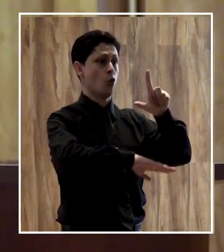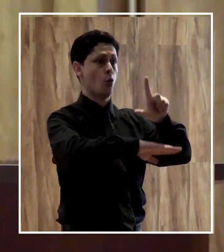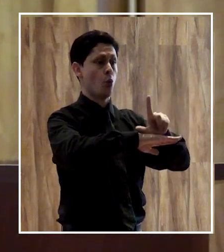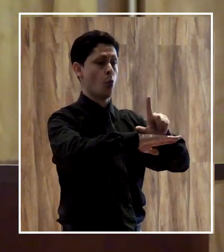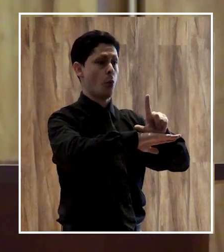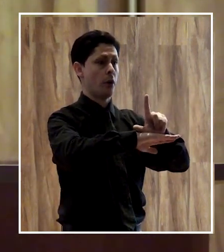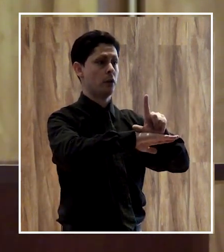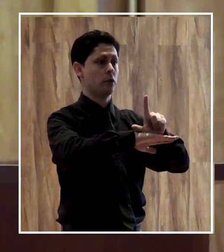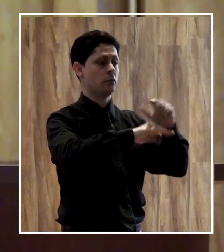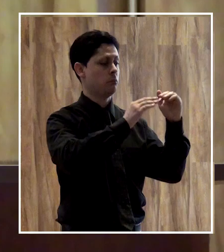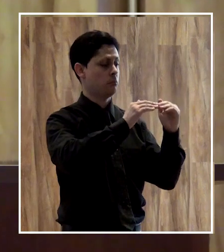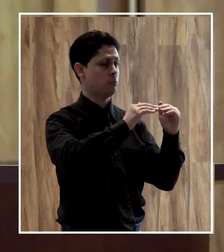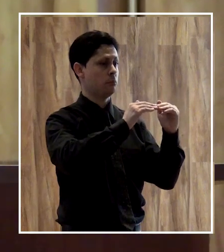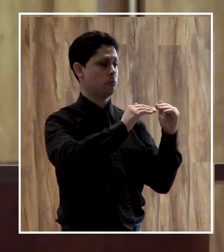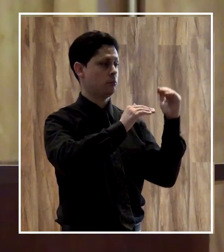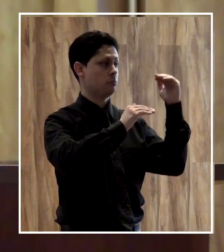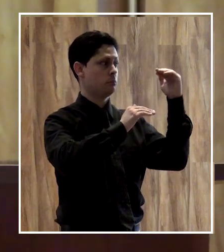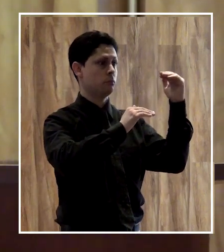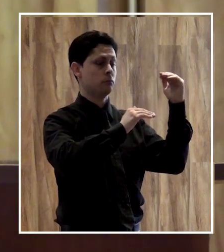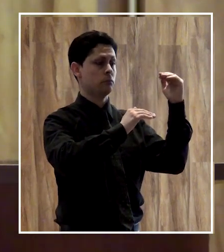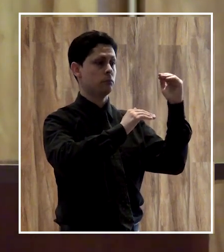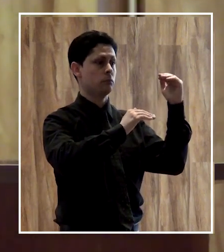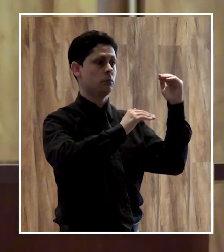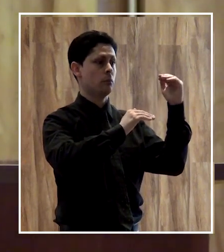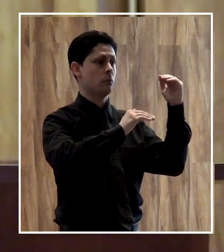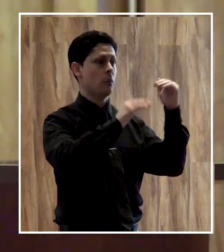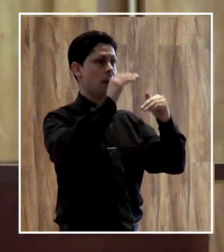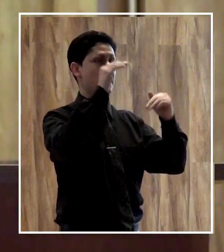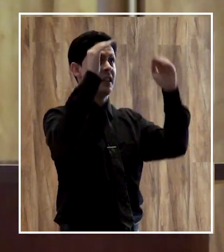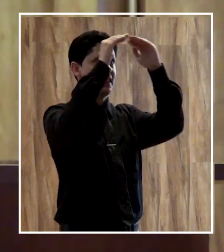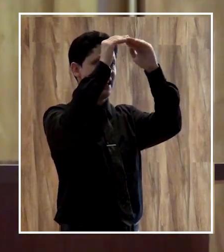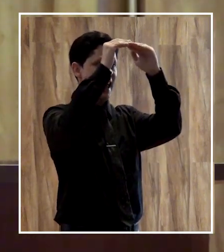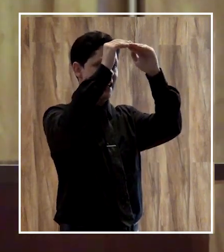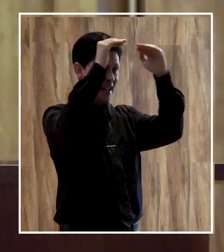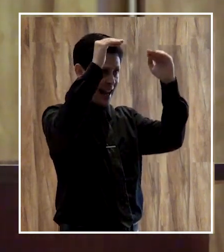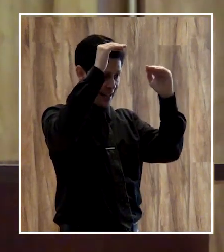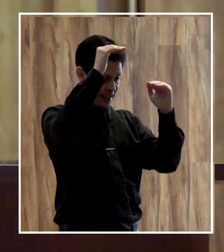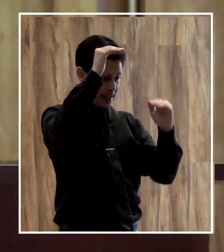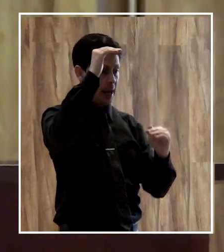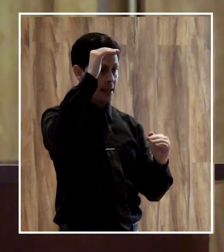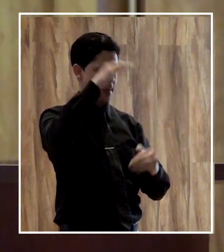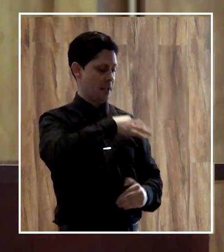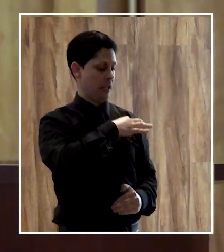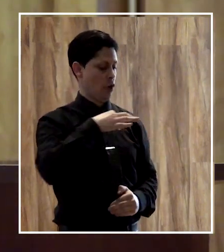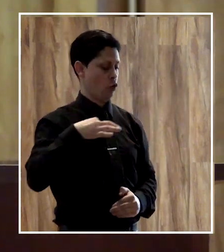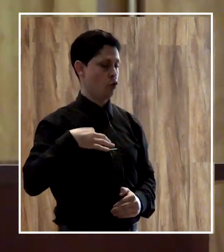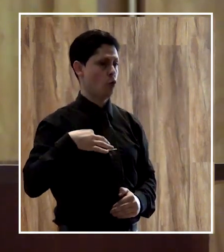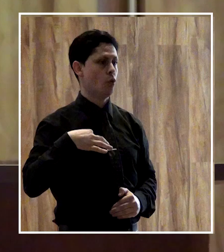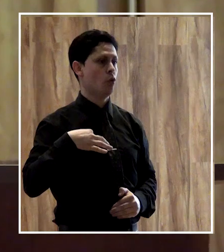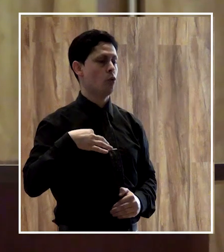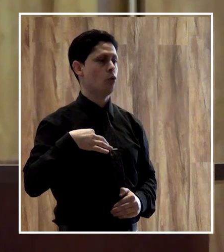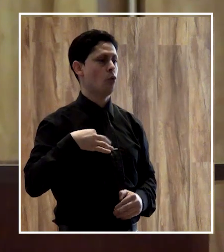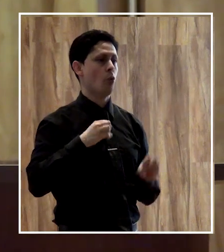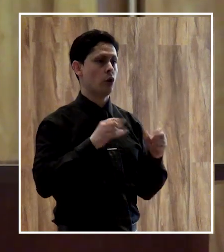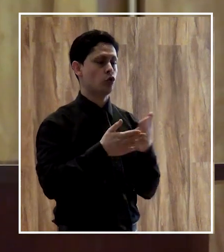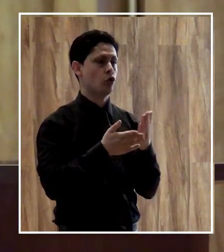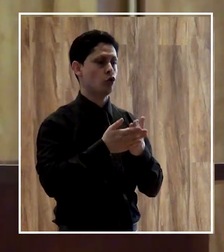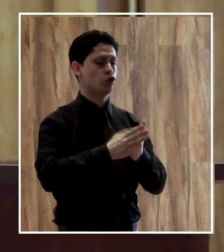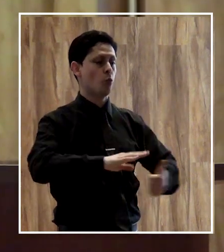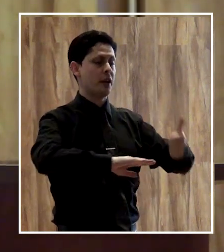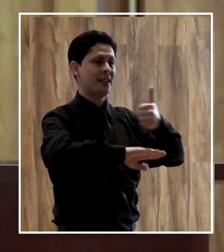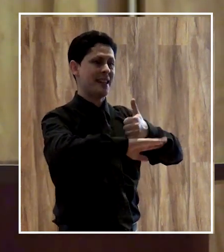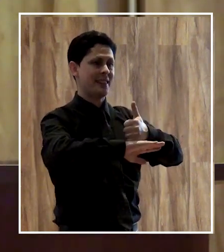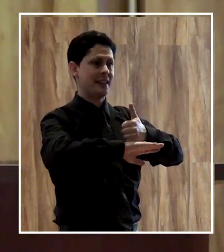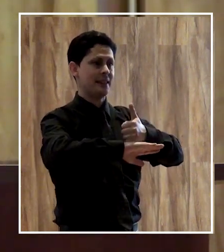puesto o tercera posición de la jerarquía del Ministerio de Educación Pública,